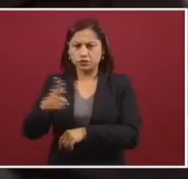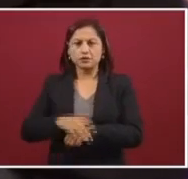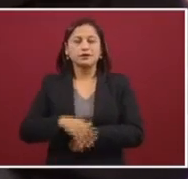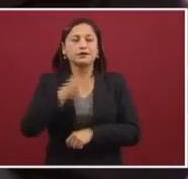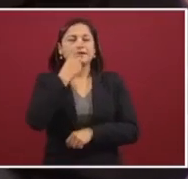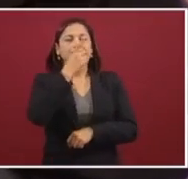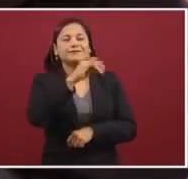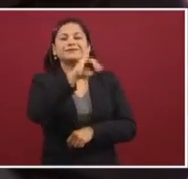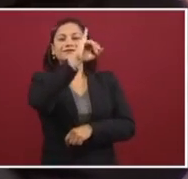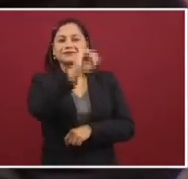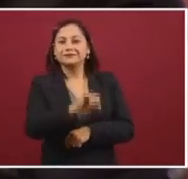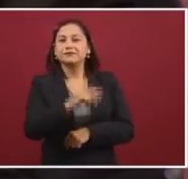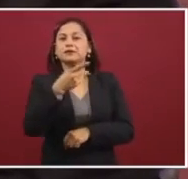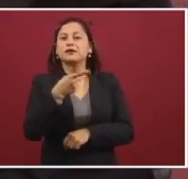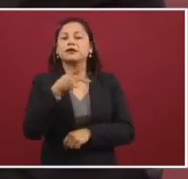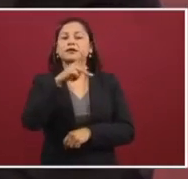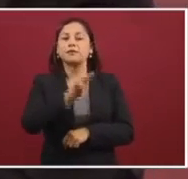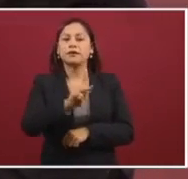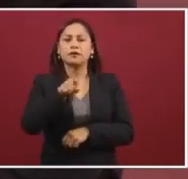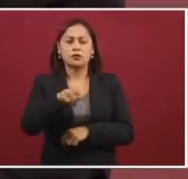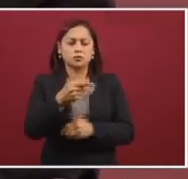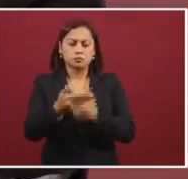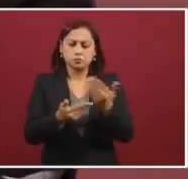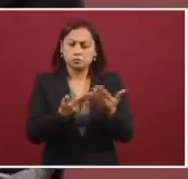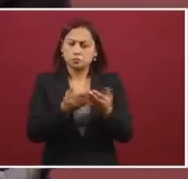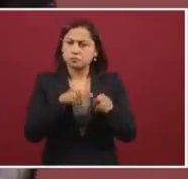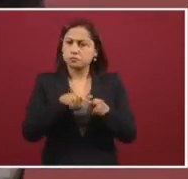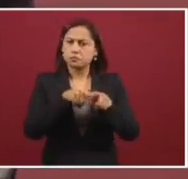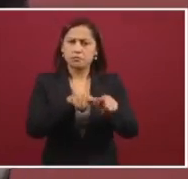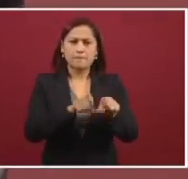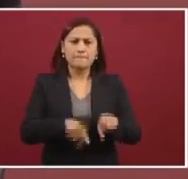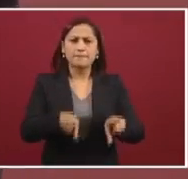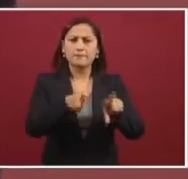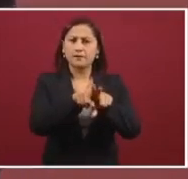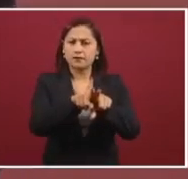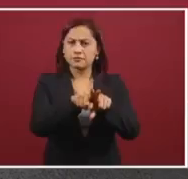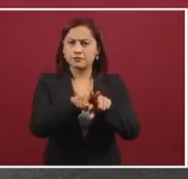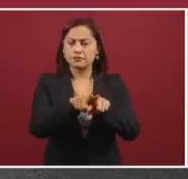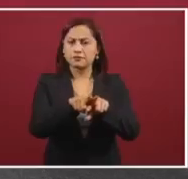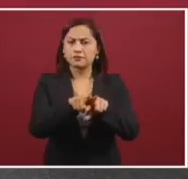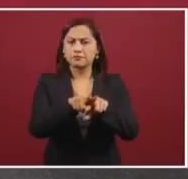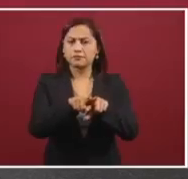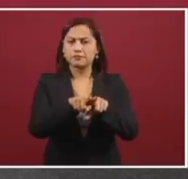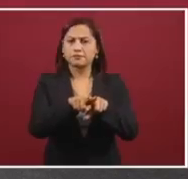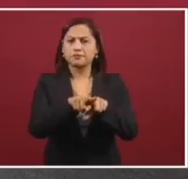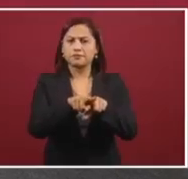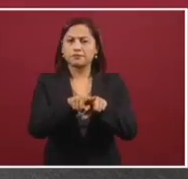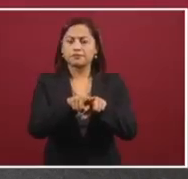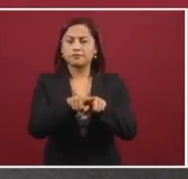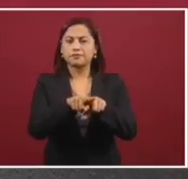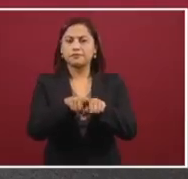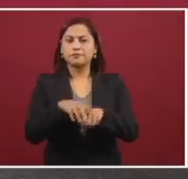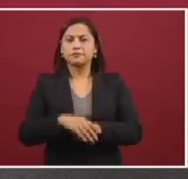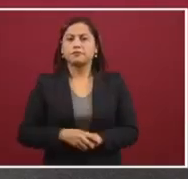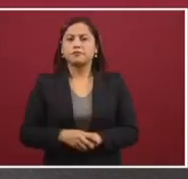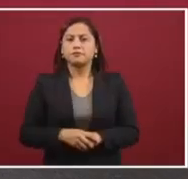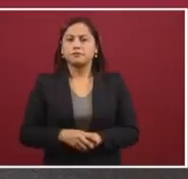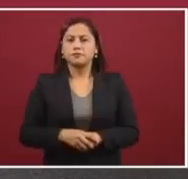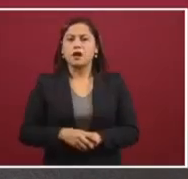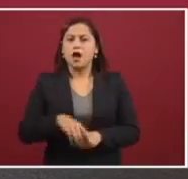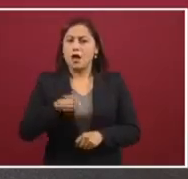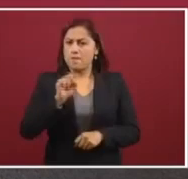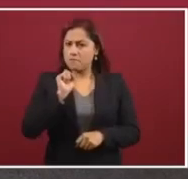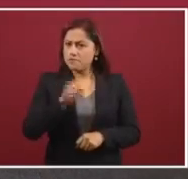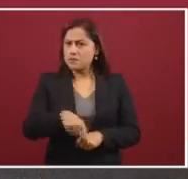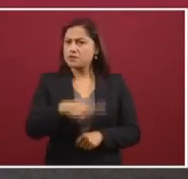continúa y los seguirán dando quienes trabajan en esta corporación